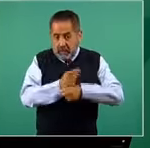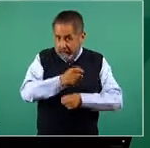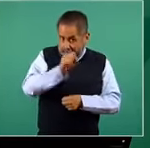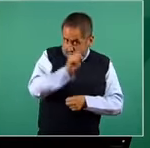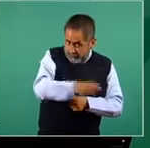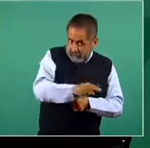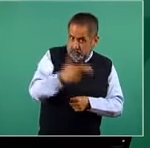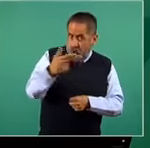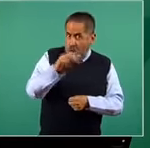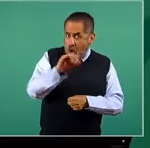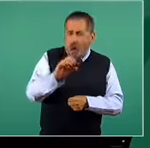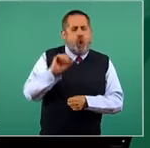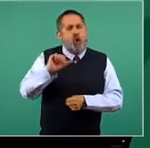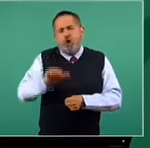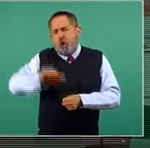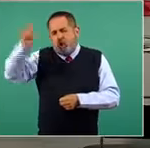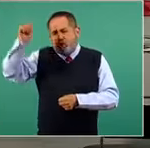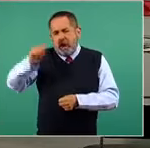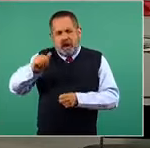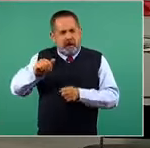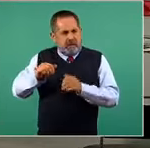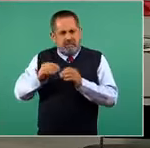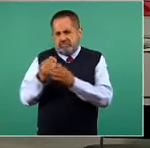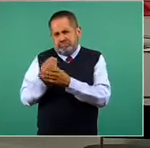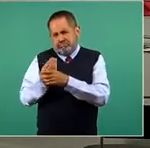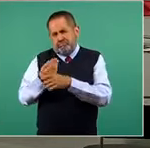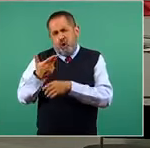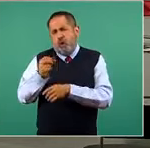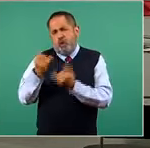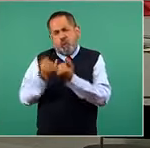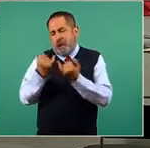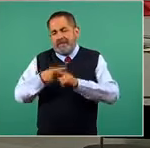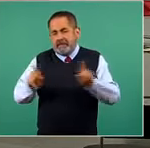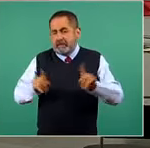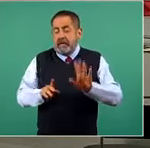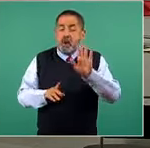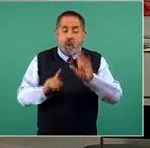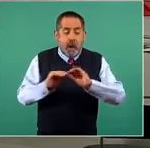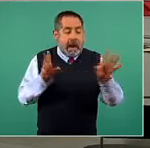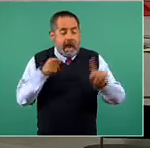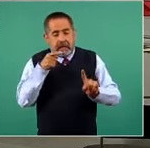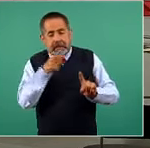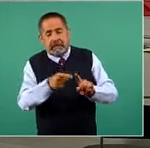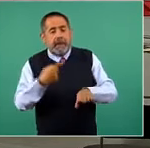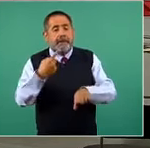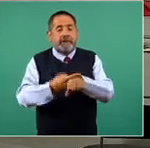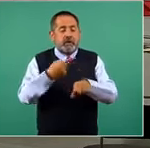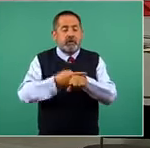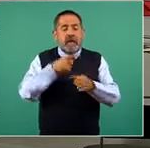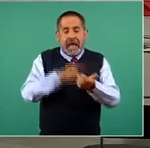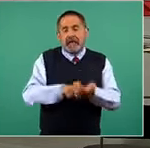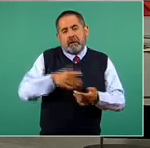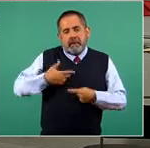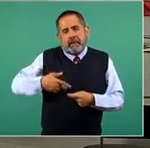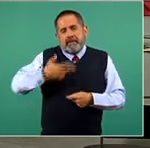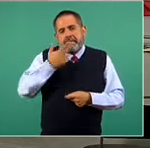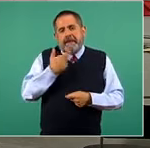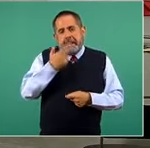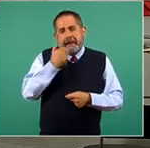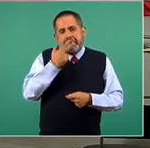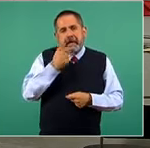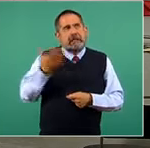hongo u otros hongos que también causan este tipo de daño. Lo que sí está claro es que la persona padece diabetes desde hace